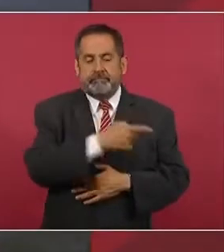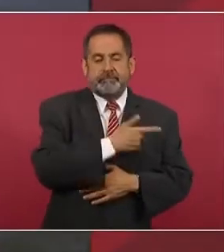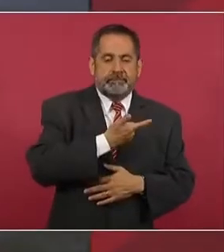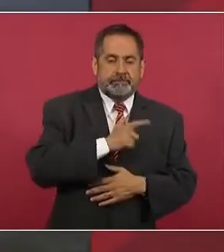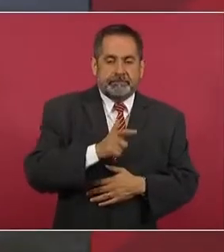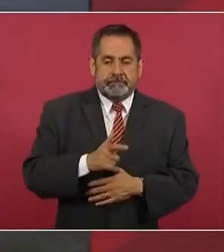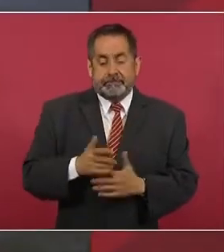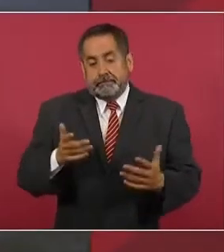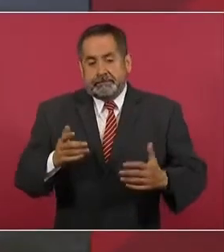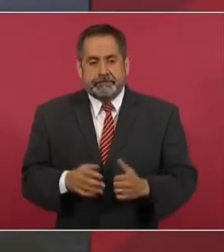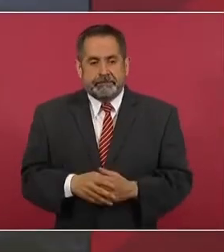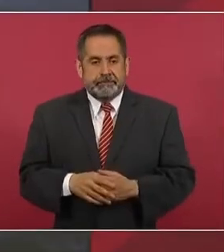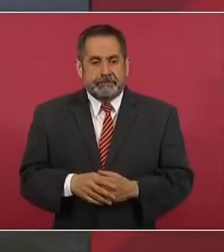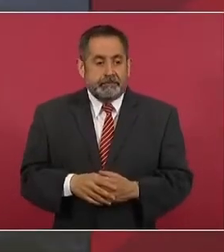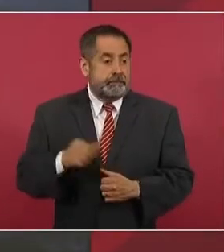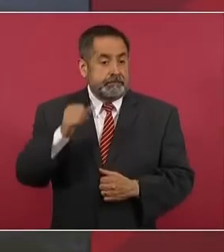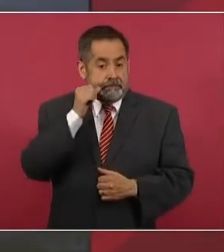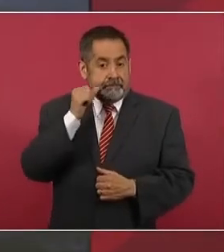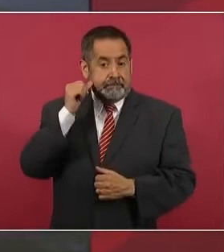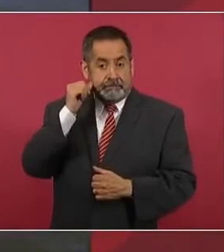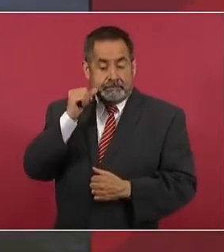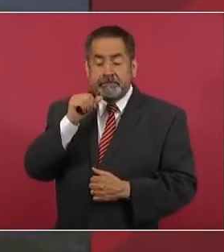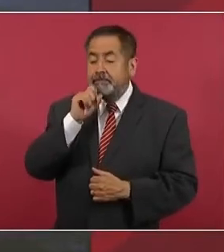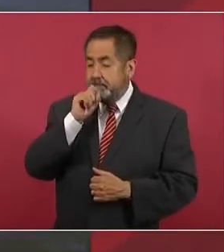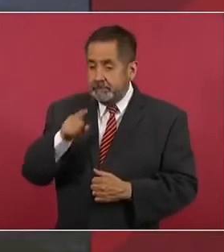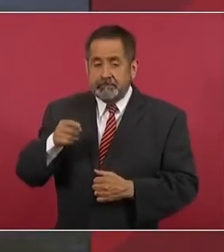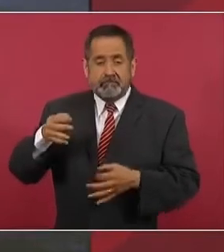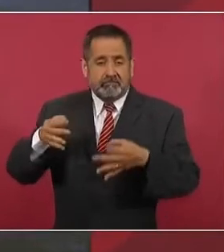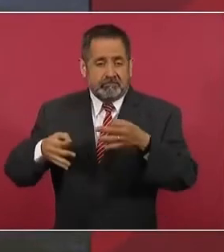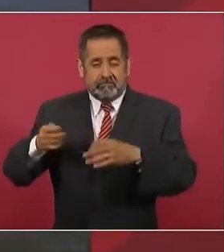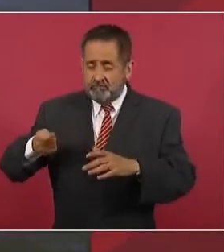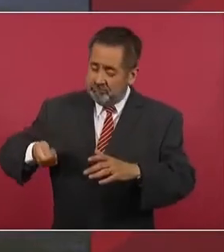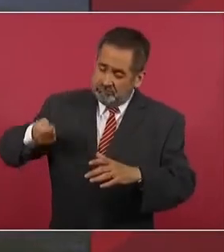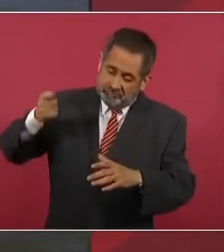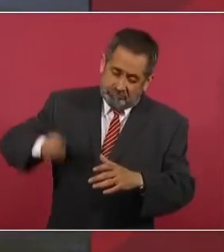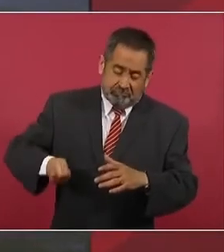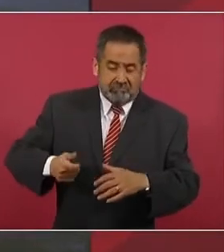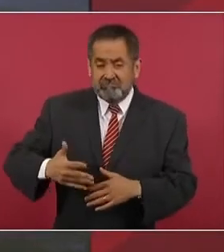y tampoco la de ayer de la Corte, que fue muy buena,